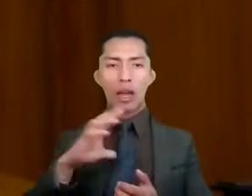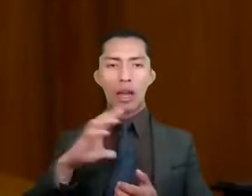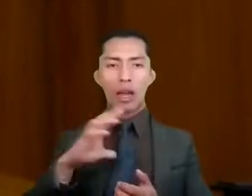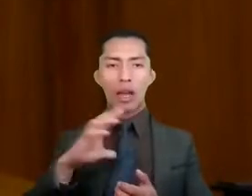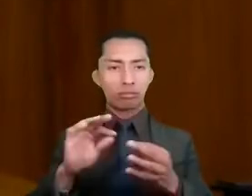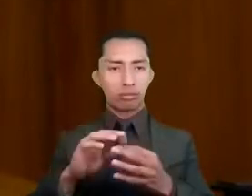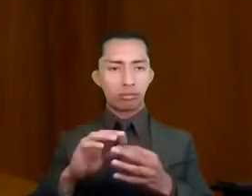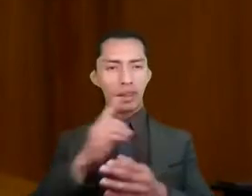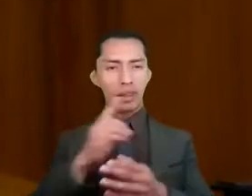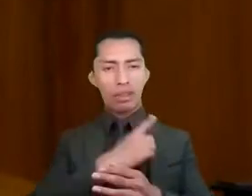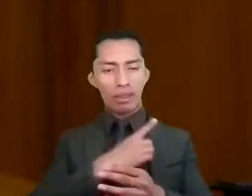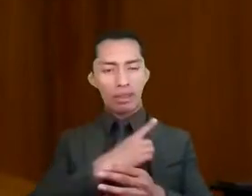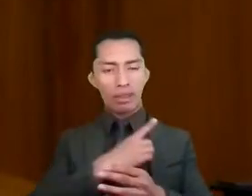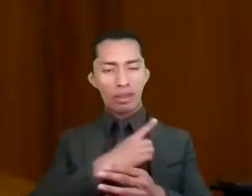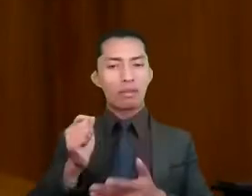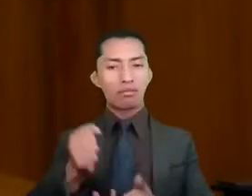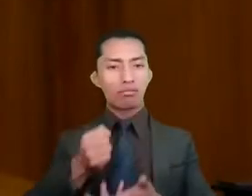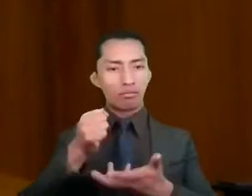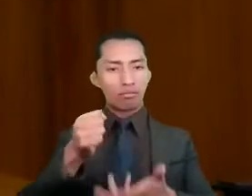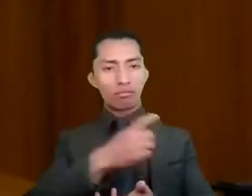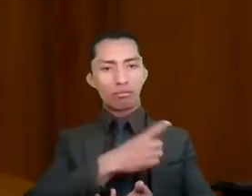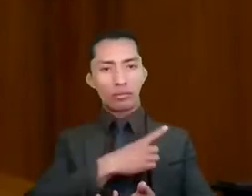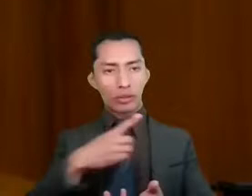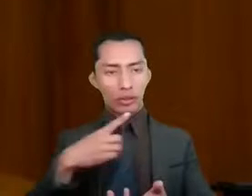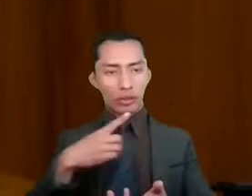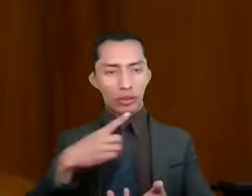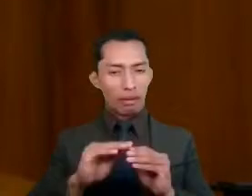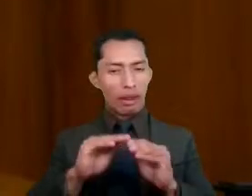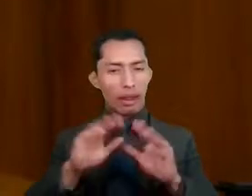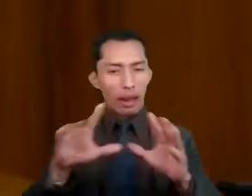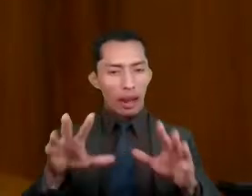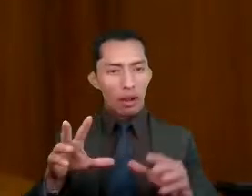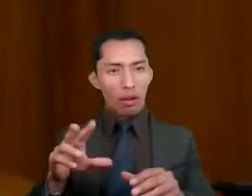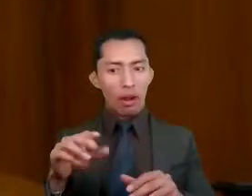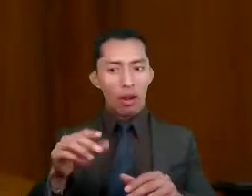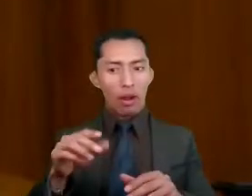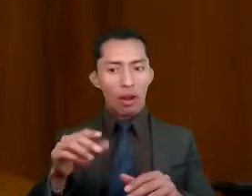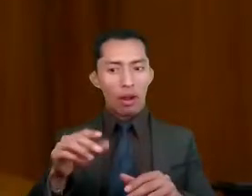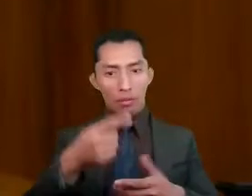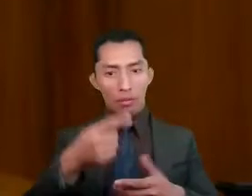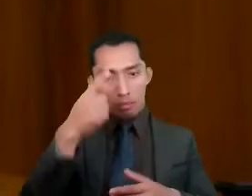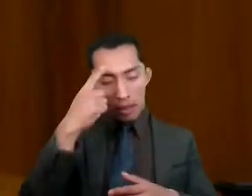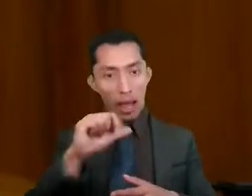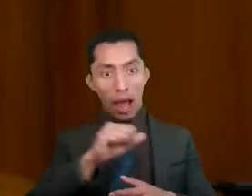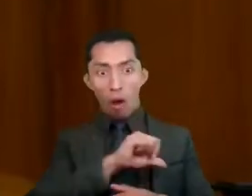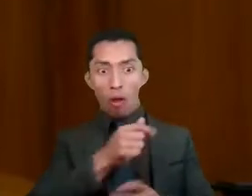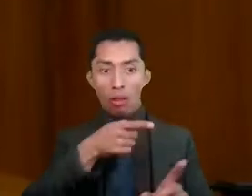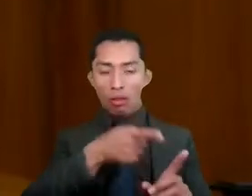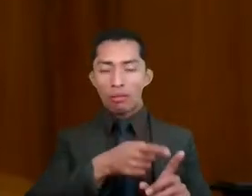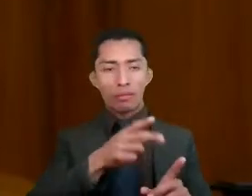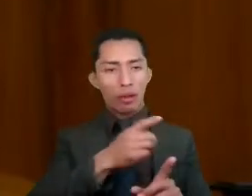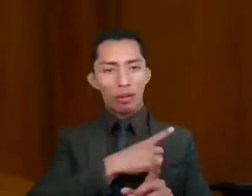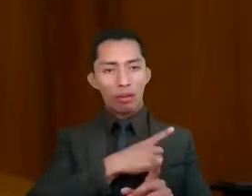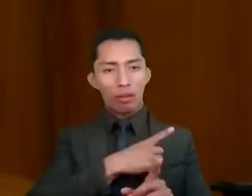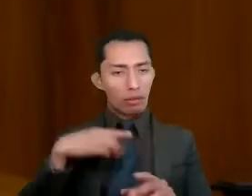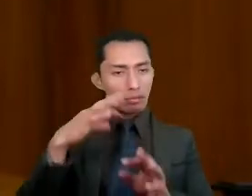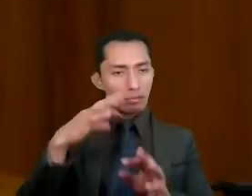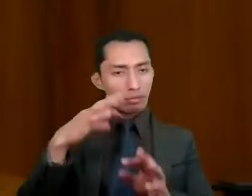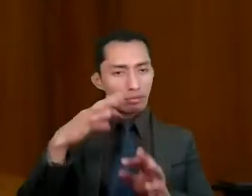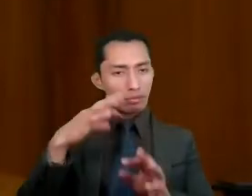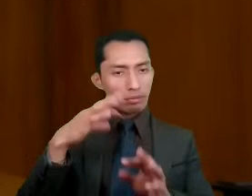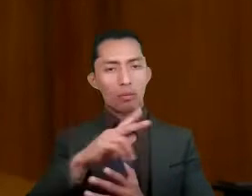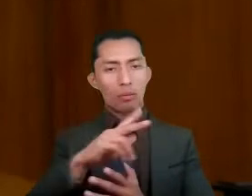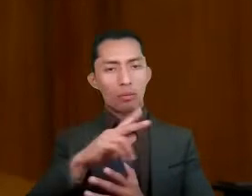los recursos públicos no se utilicen para un propósito distinto. Operar los programas sociales con estricto